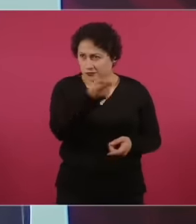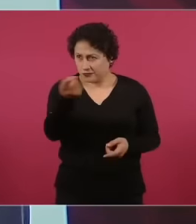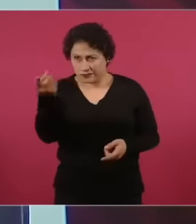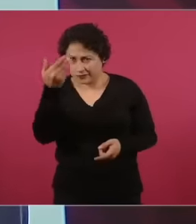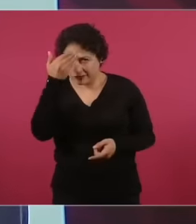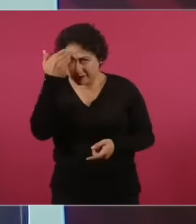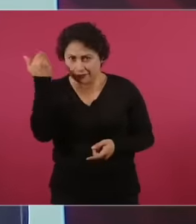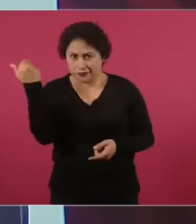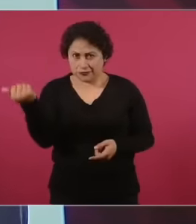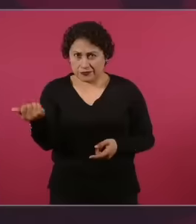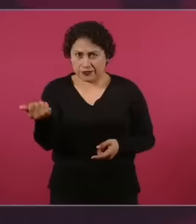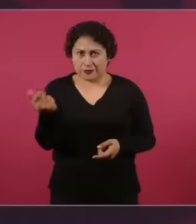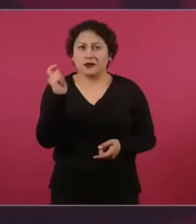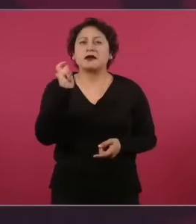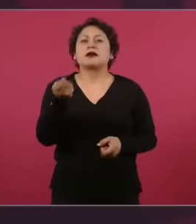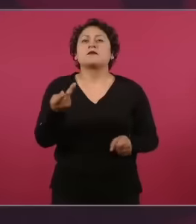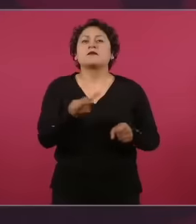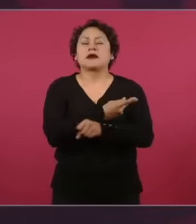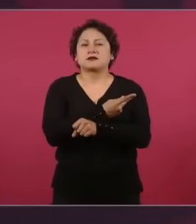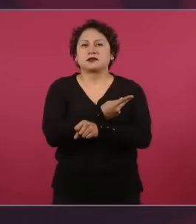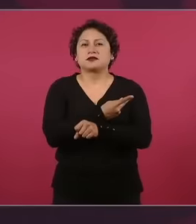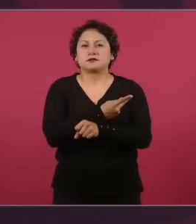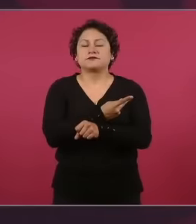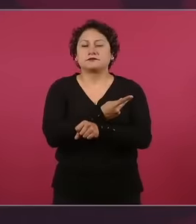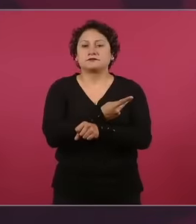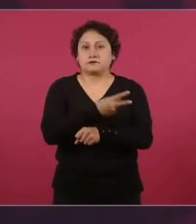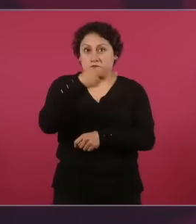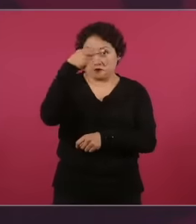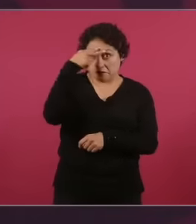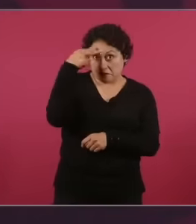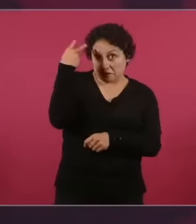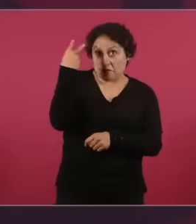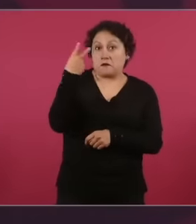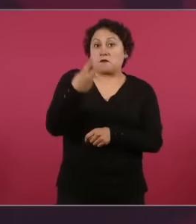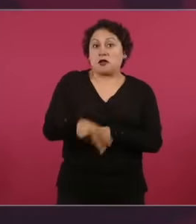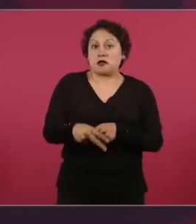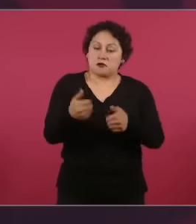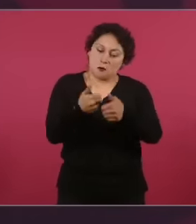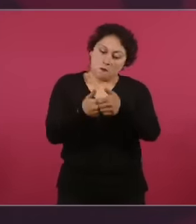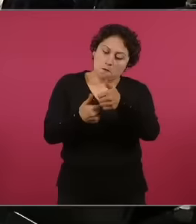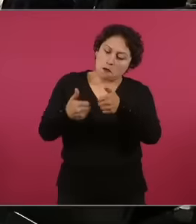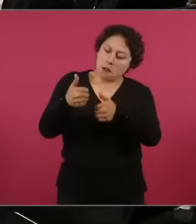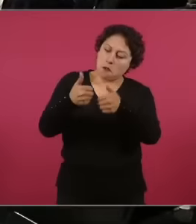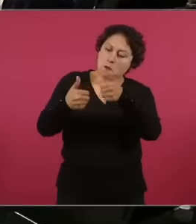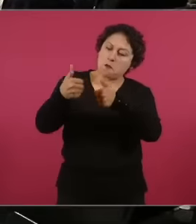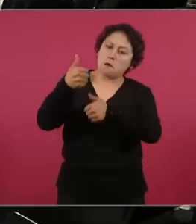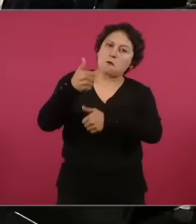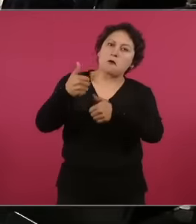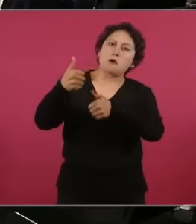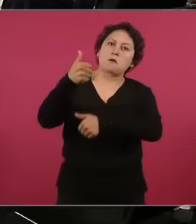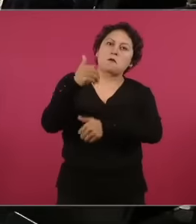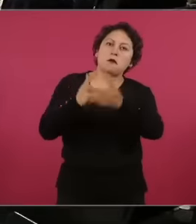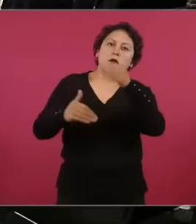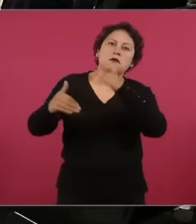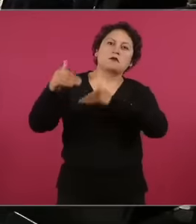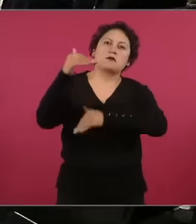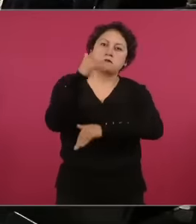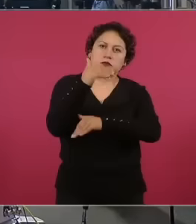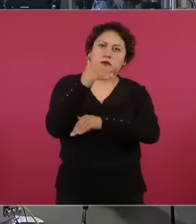desplazamos a China y a Canadá y somos el principal socio comercial de Estados Unidos.